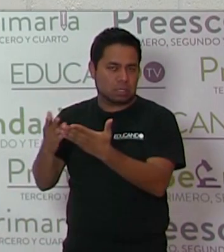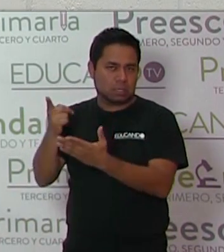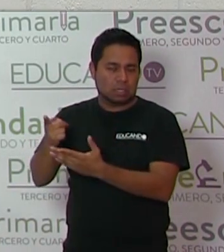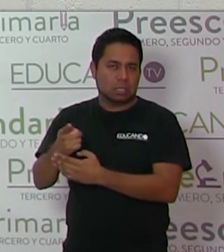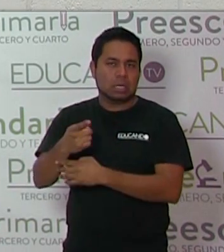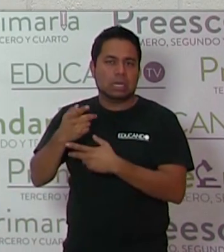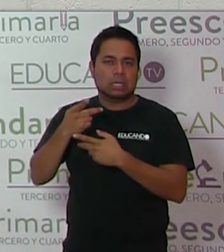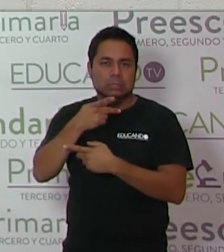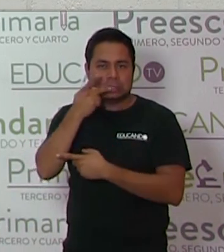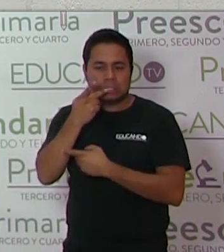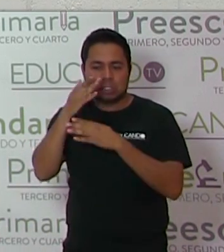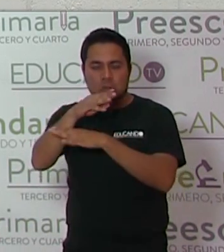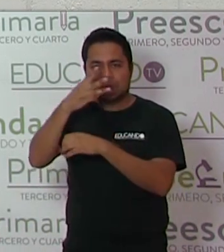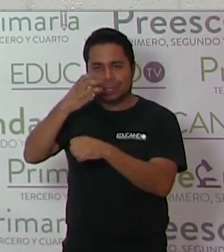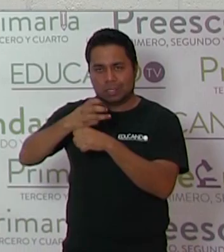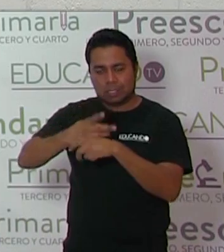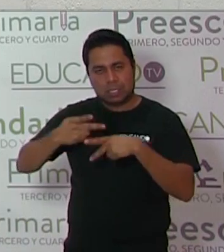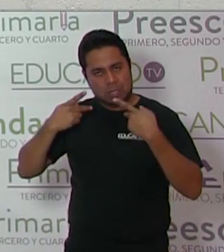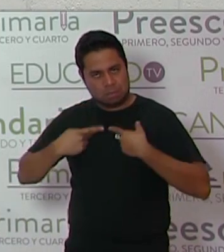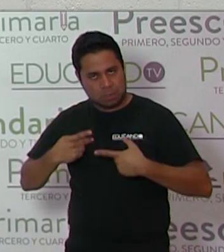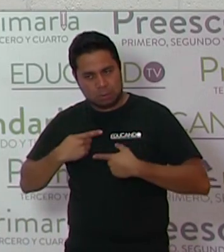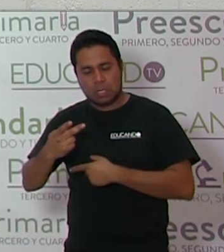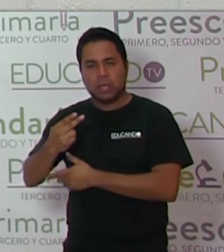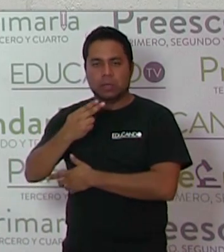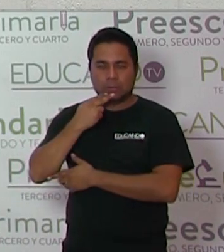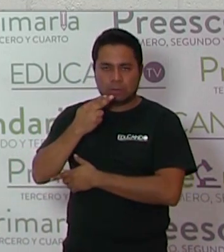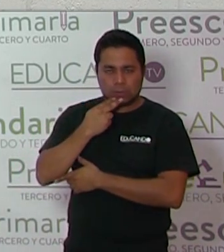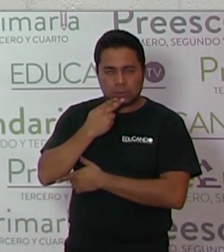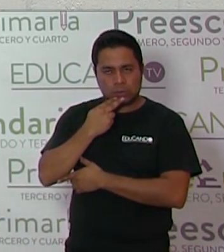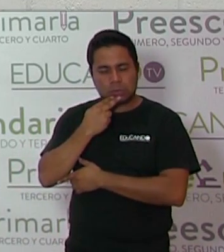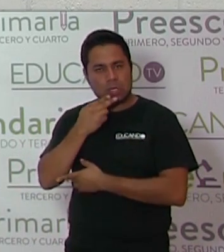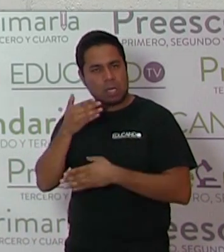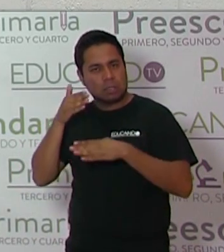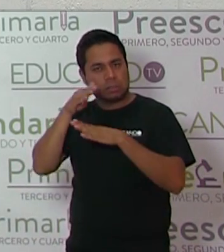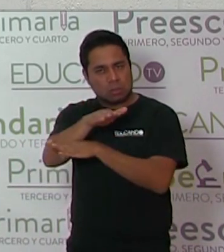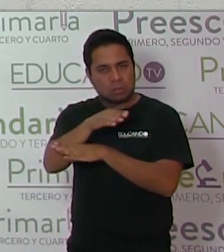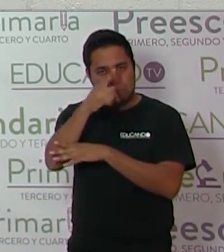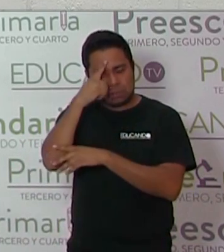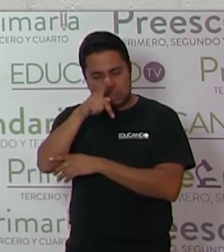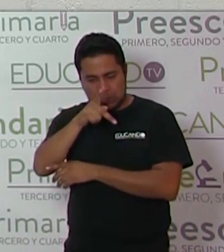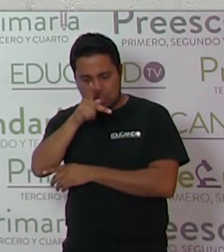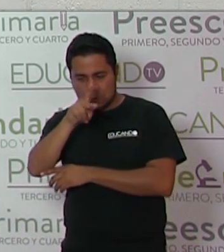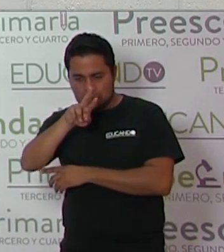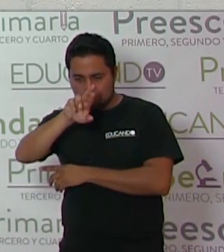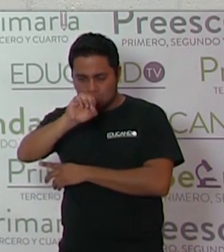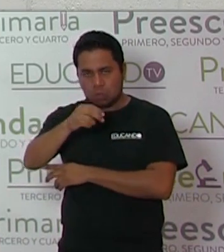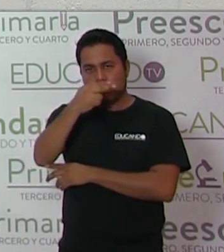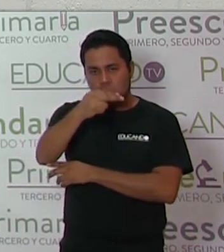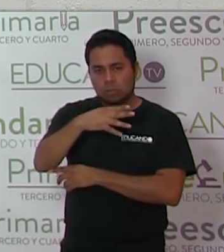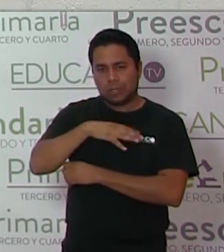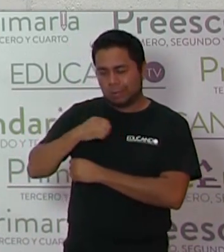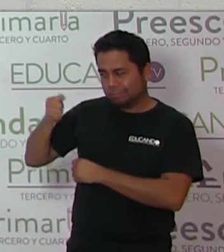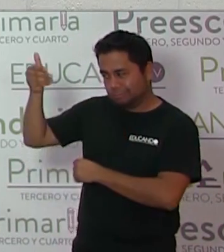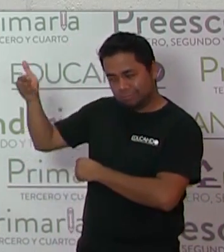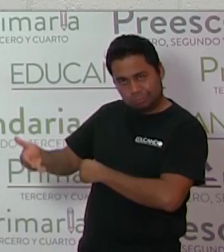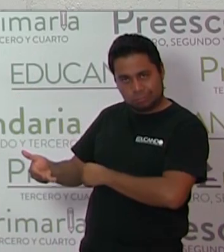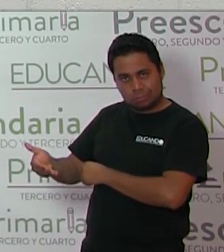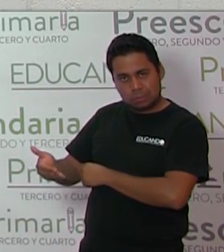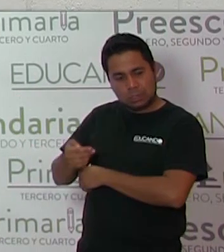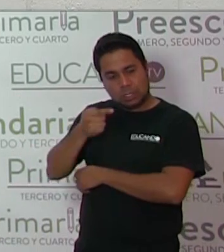está hablando en tercera persona, que está utilizando, que está haciendo referencia a pronombres que tenemos